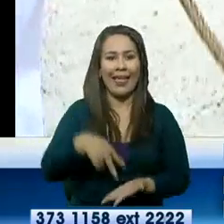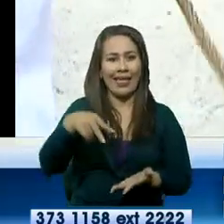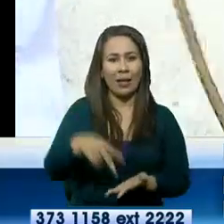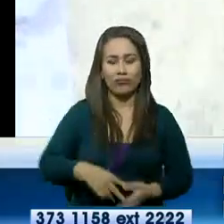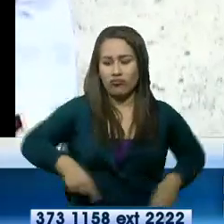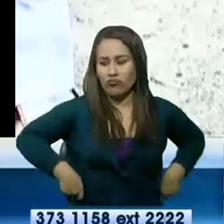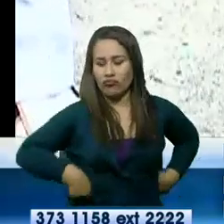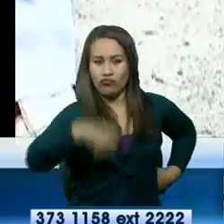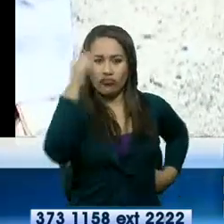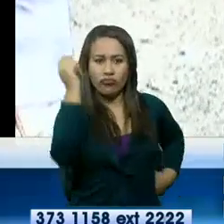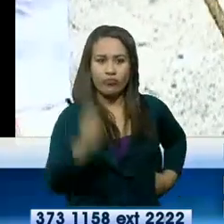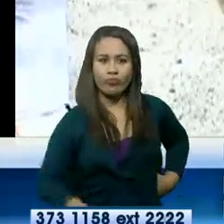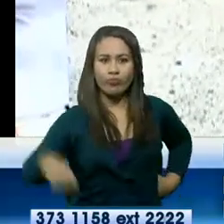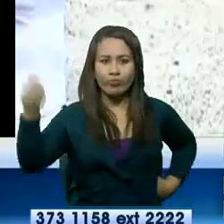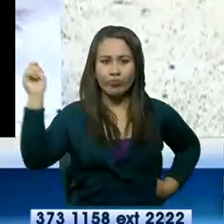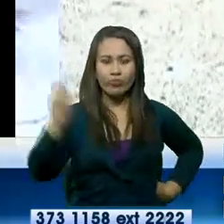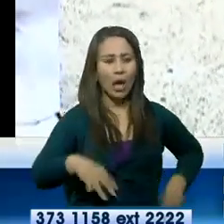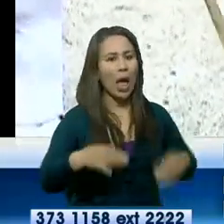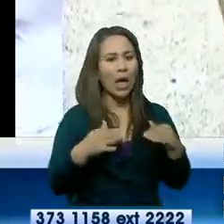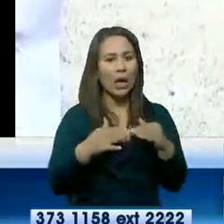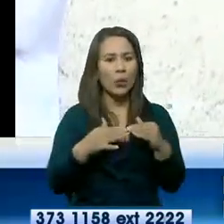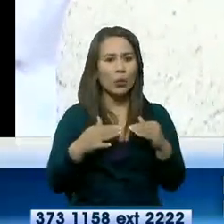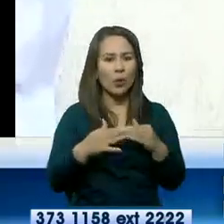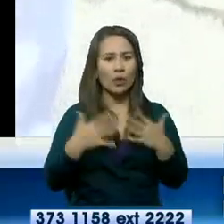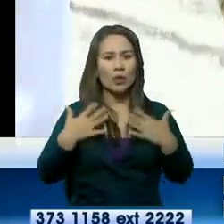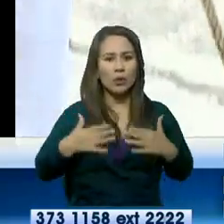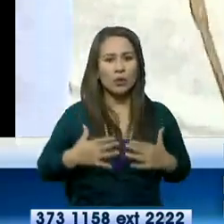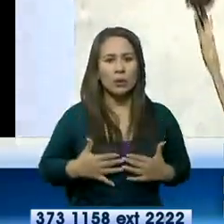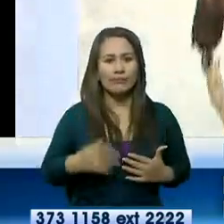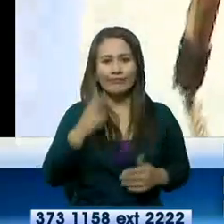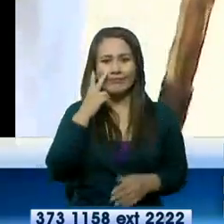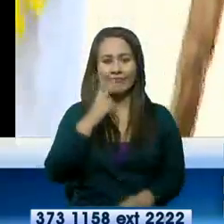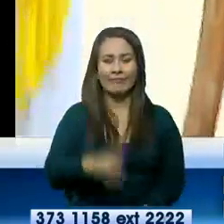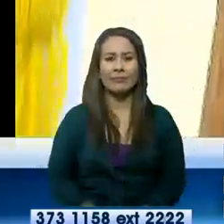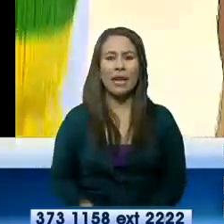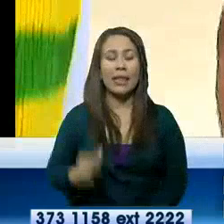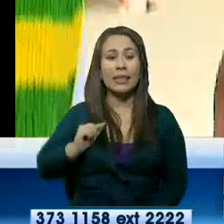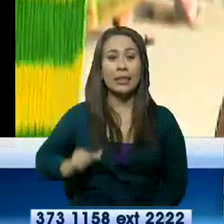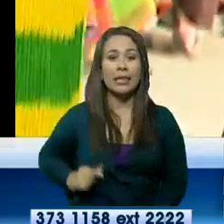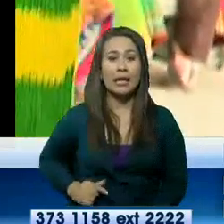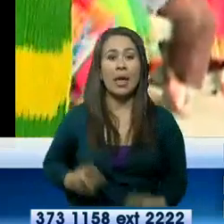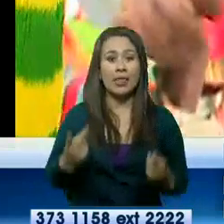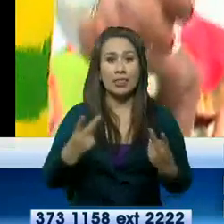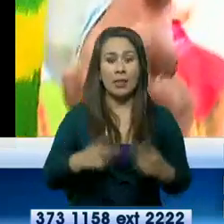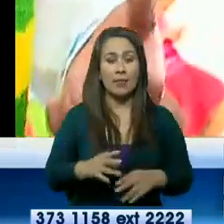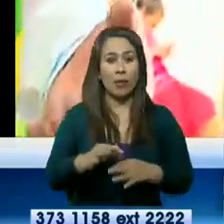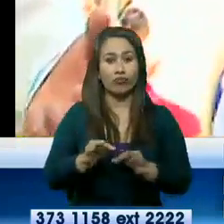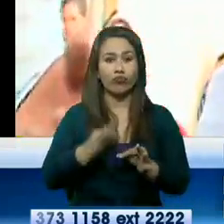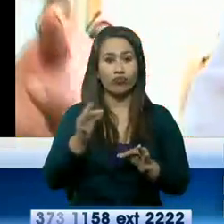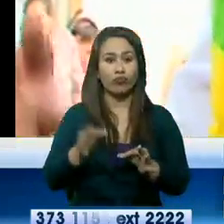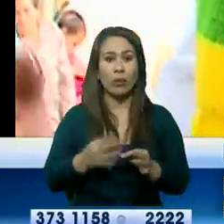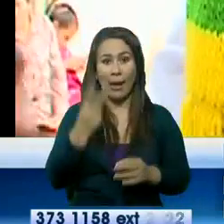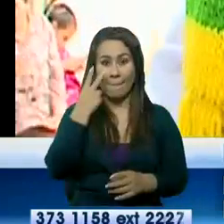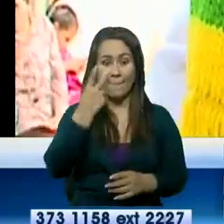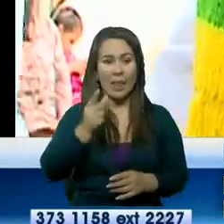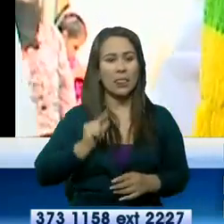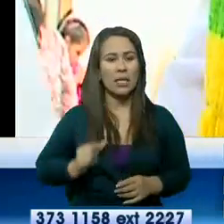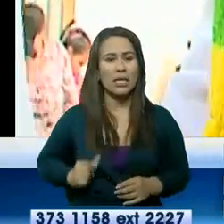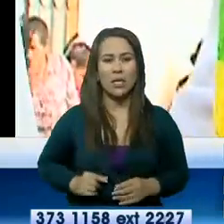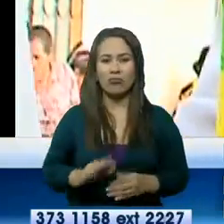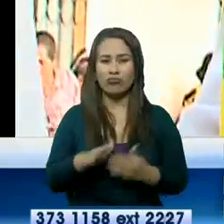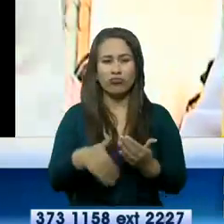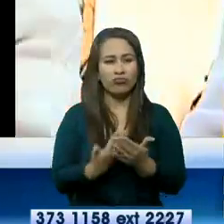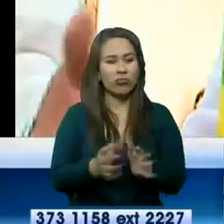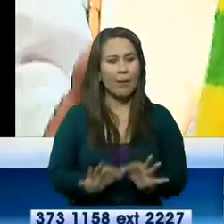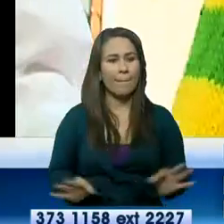juguete de pata de venado. Igual el zamarro de piel de chivo, tenemos también la camisa bordada. Esas son